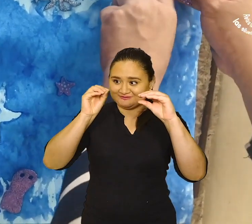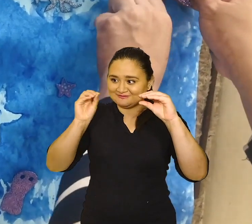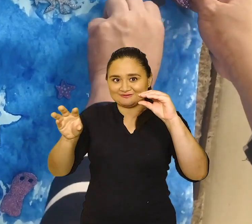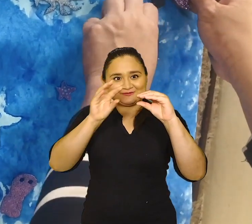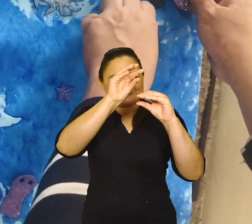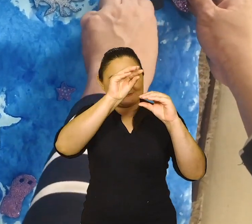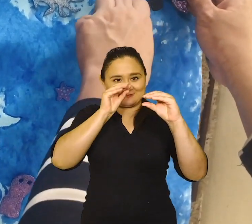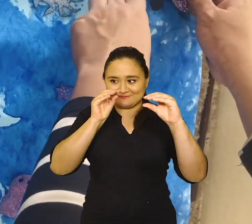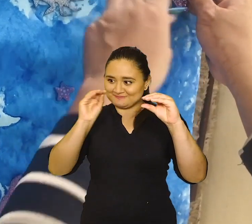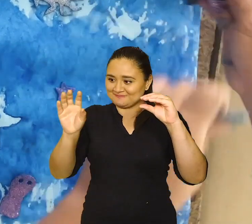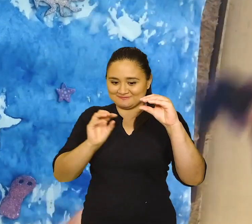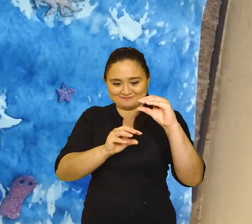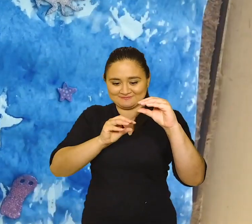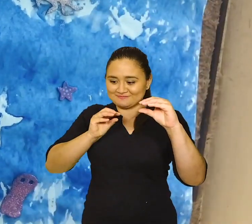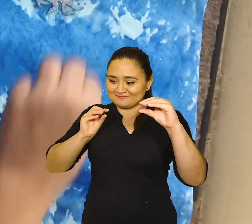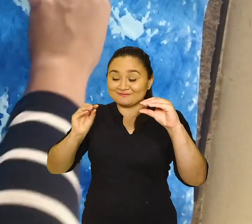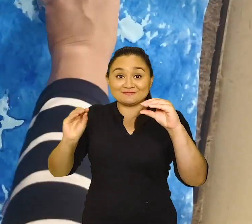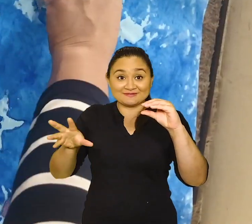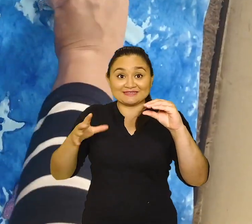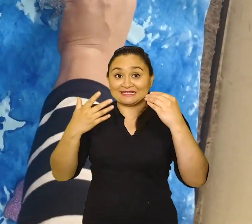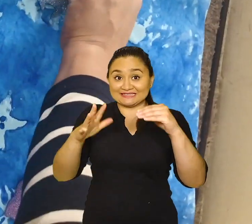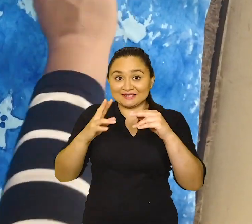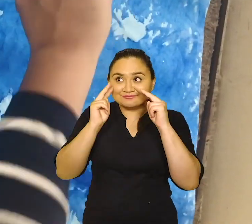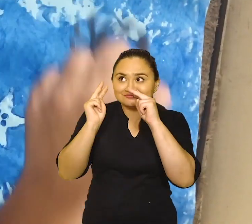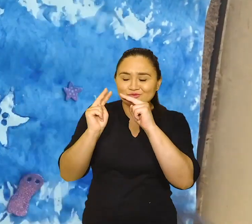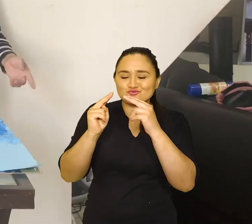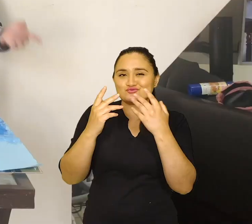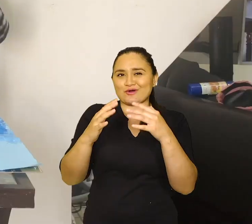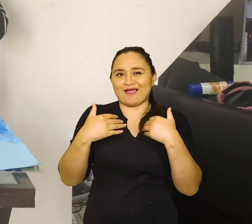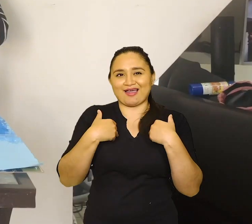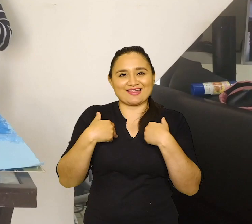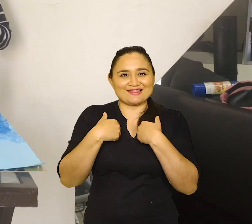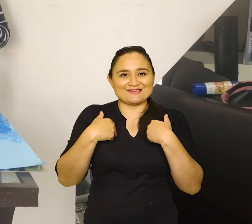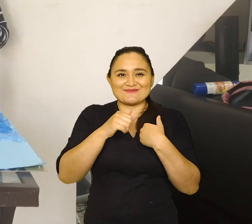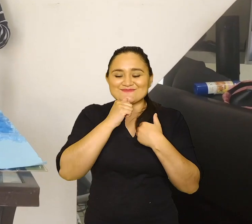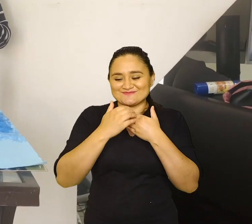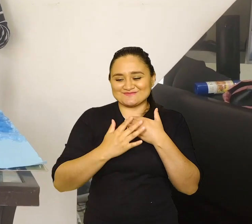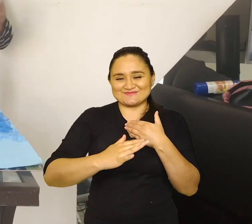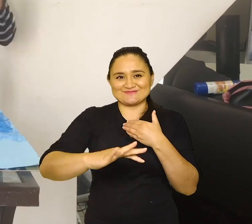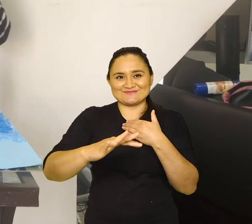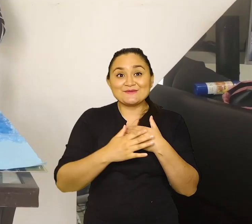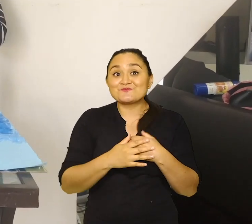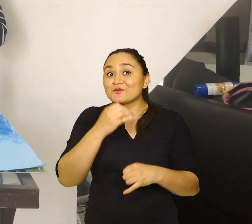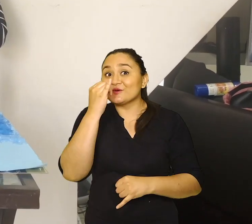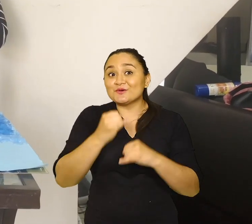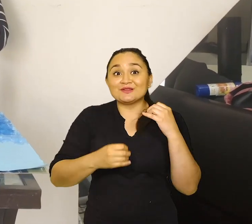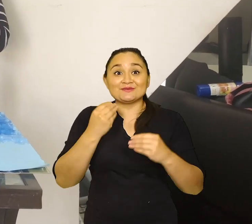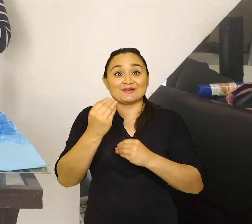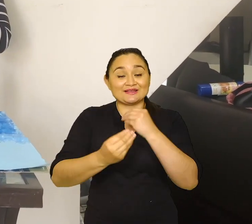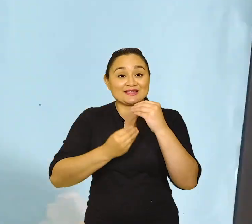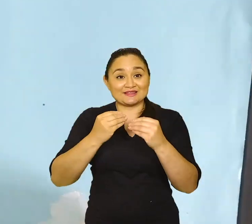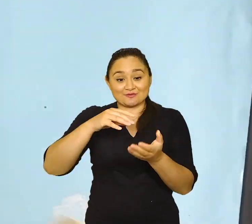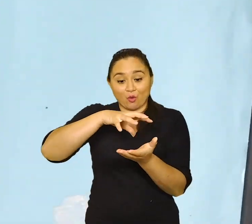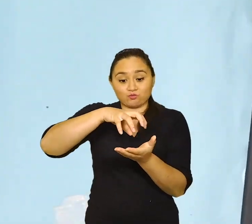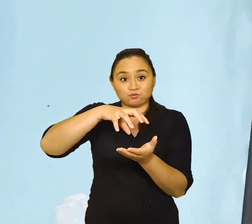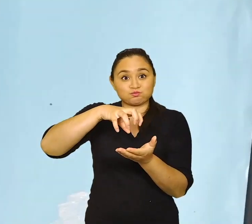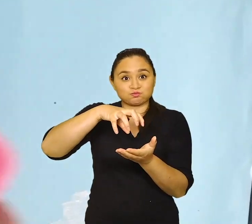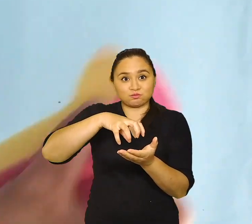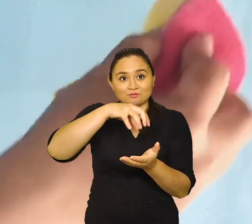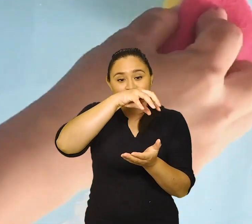la imagen de los animalitos del mar. Para darle el toque final utilizaremos una esponja